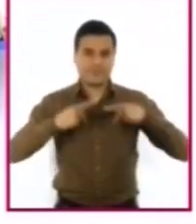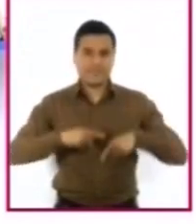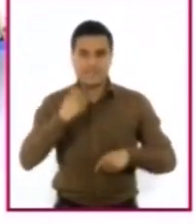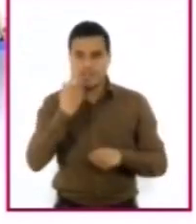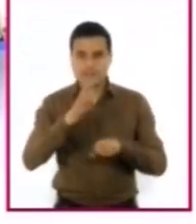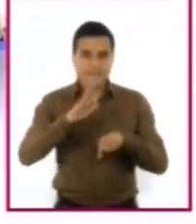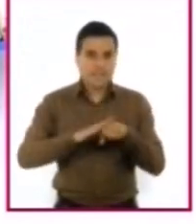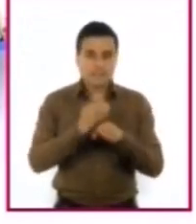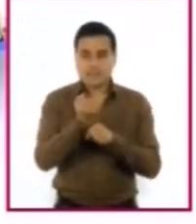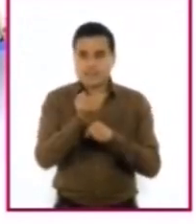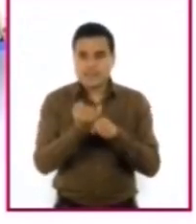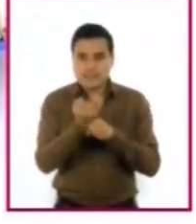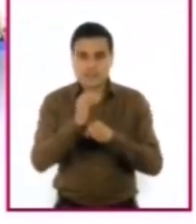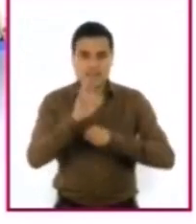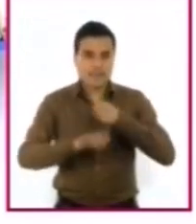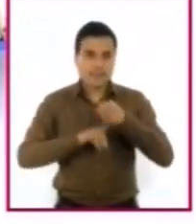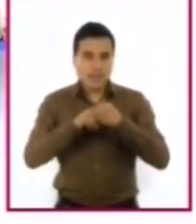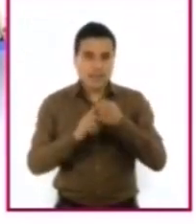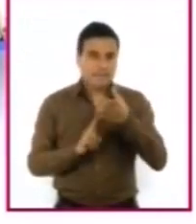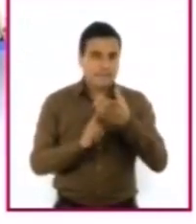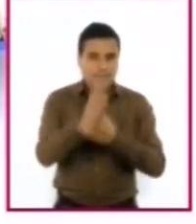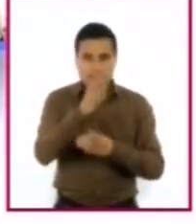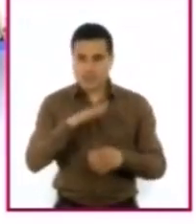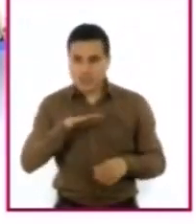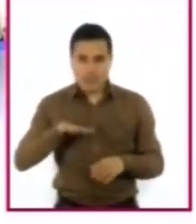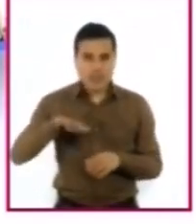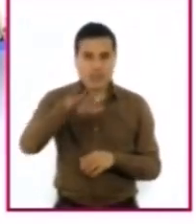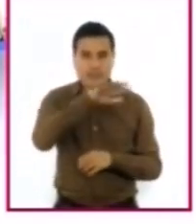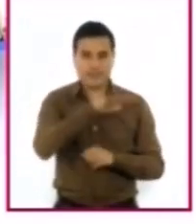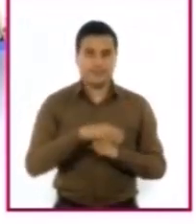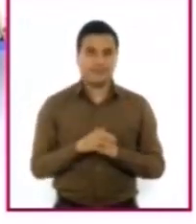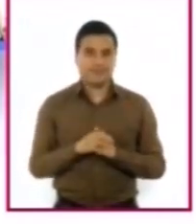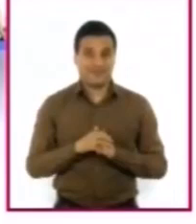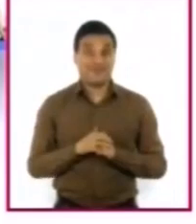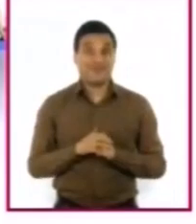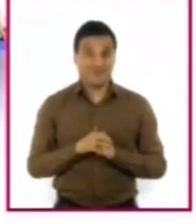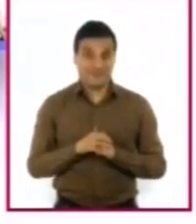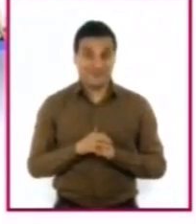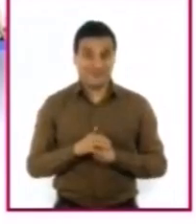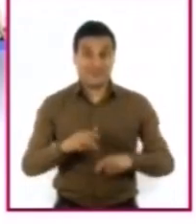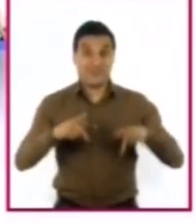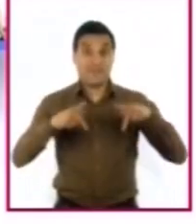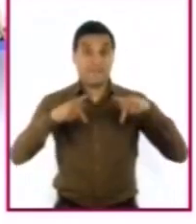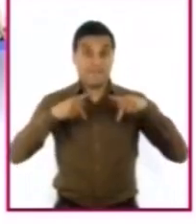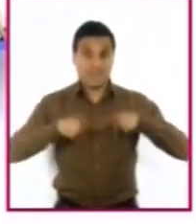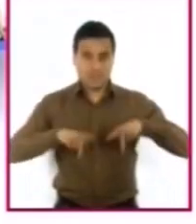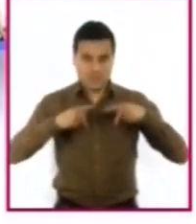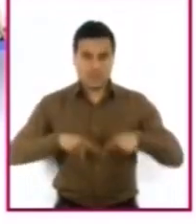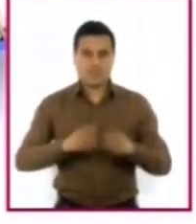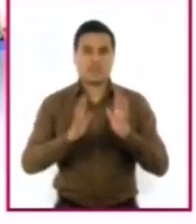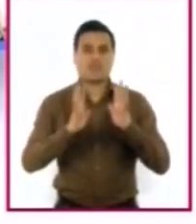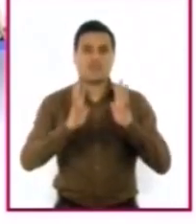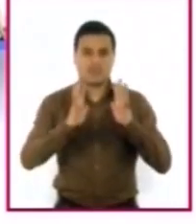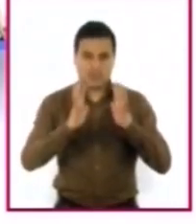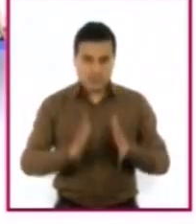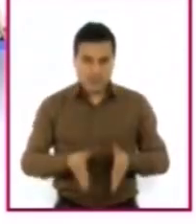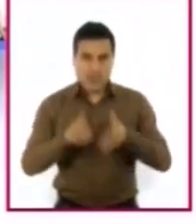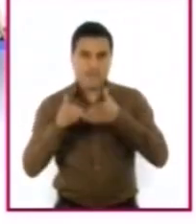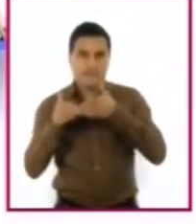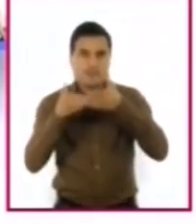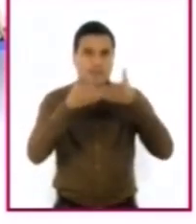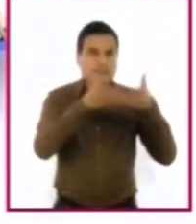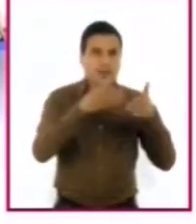la naturaleza y sus fenómenos. Los naturalistas habían realizado una gran cantidad de expediciones a